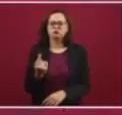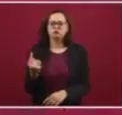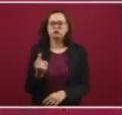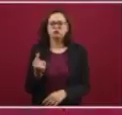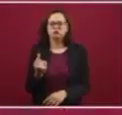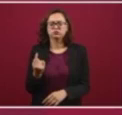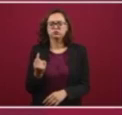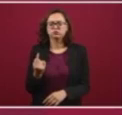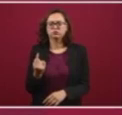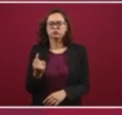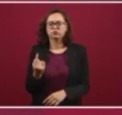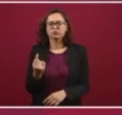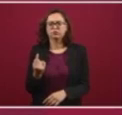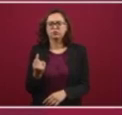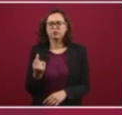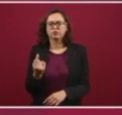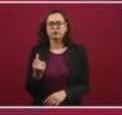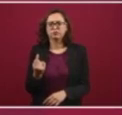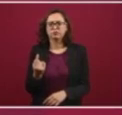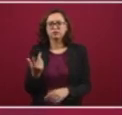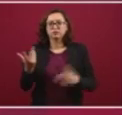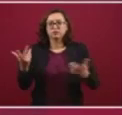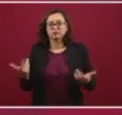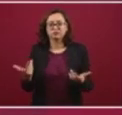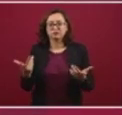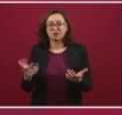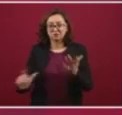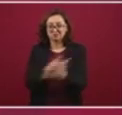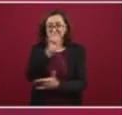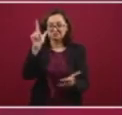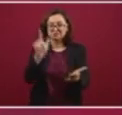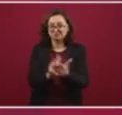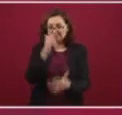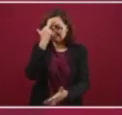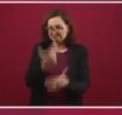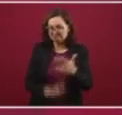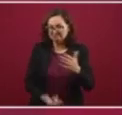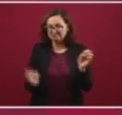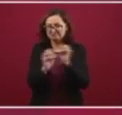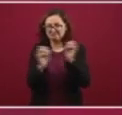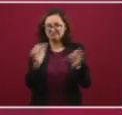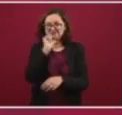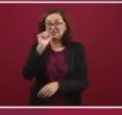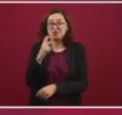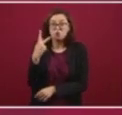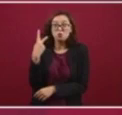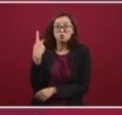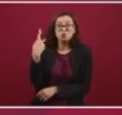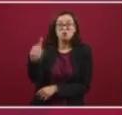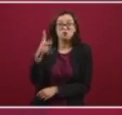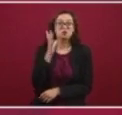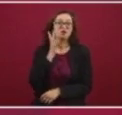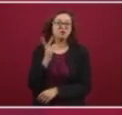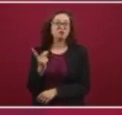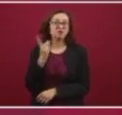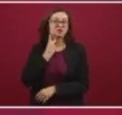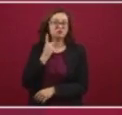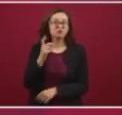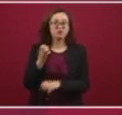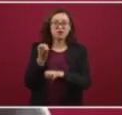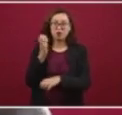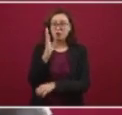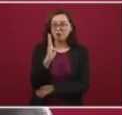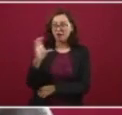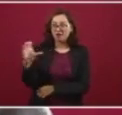no olvidemos que fue el Congreso local de Baja California,